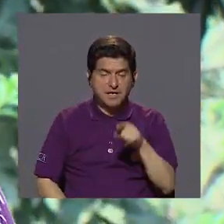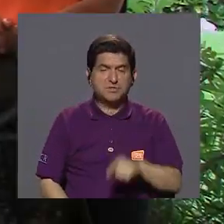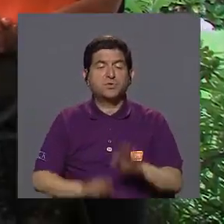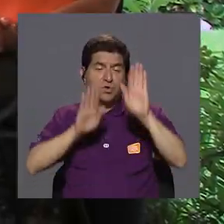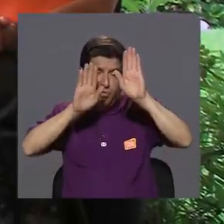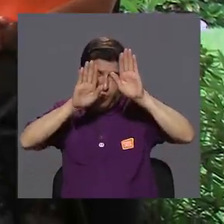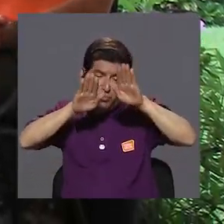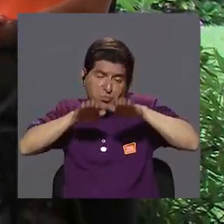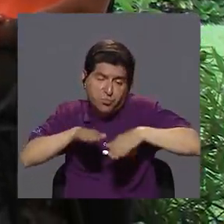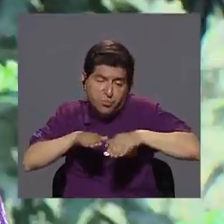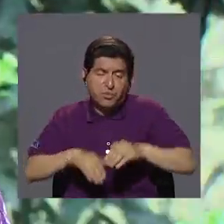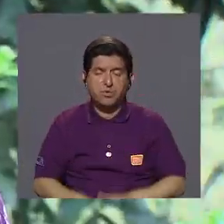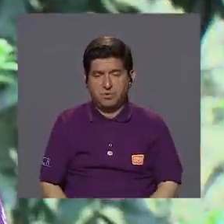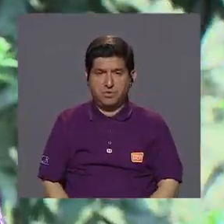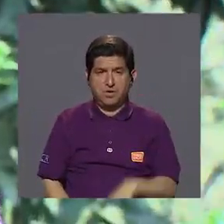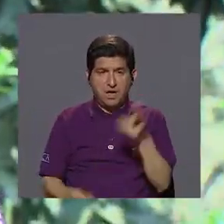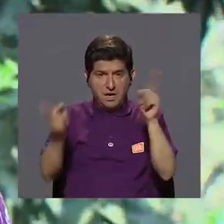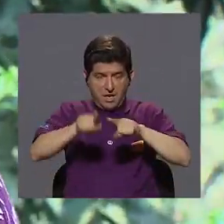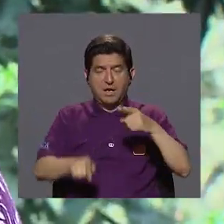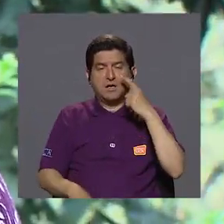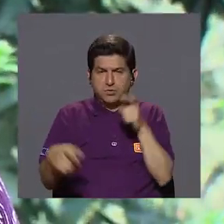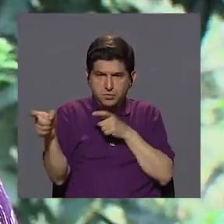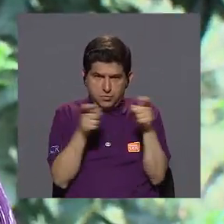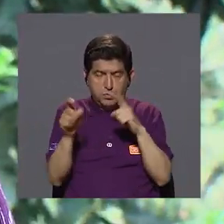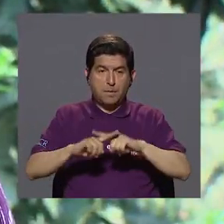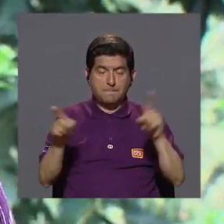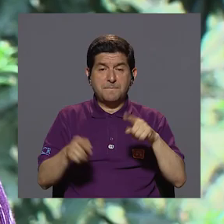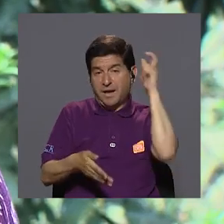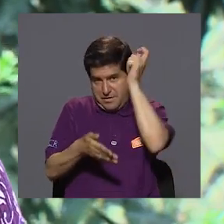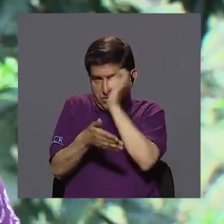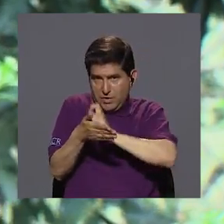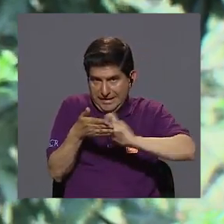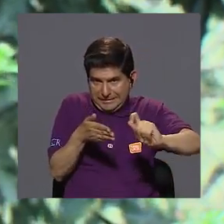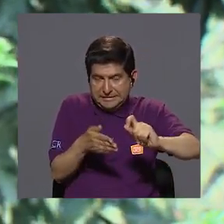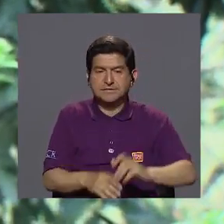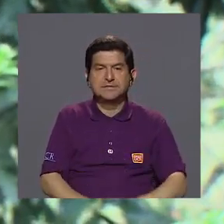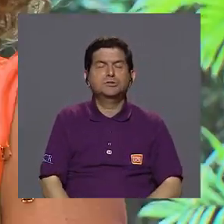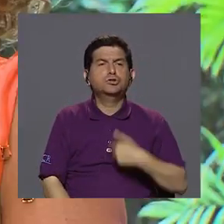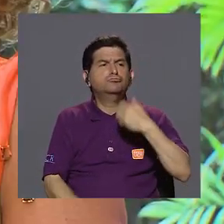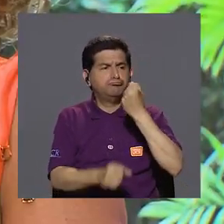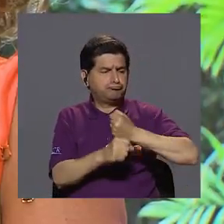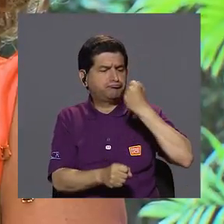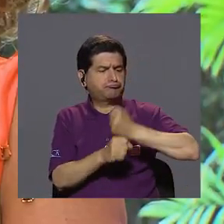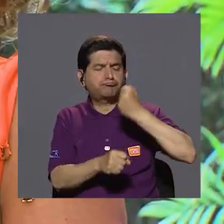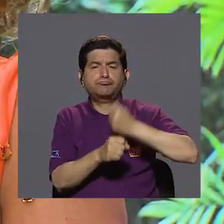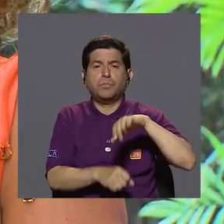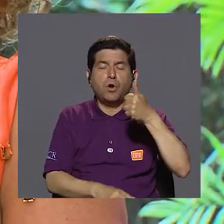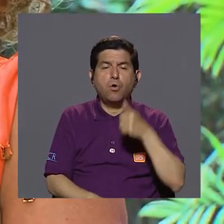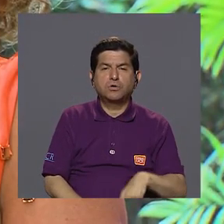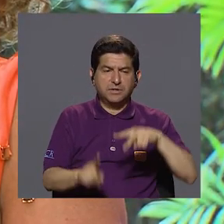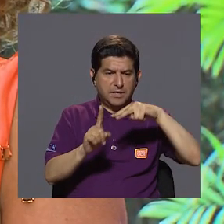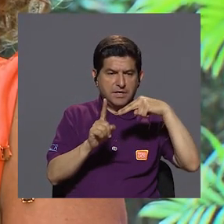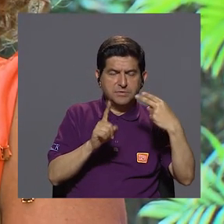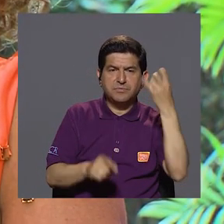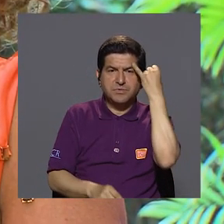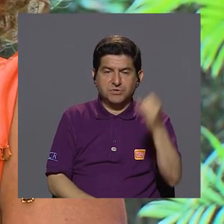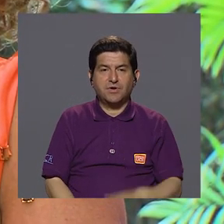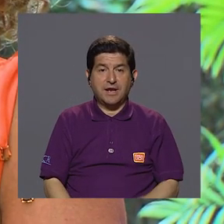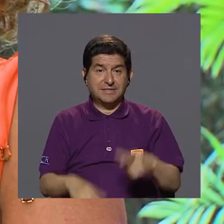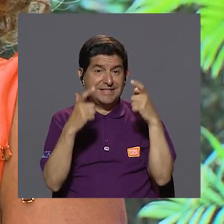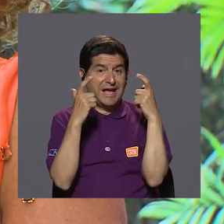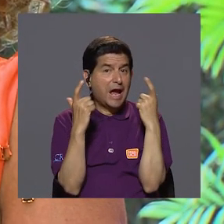de sumisión, ¿verdad? Por parte del patriarcado, pero además en la tesis también yo trabajo otras